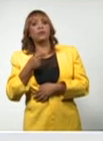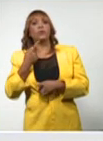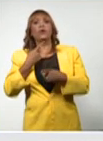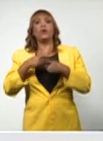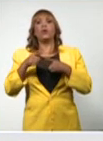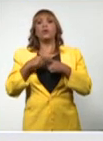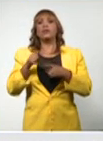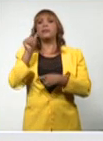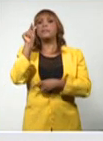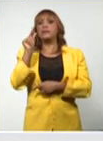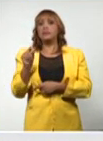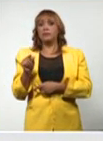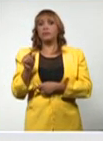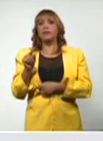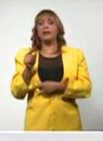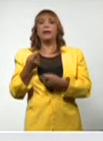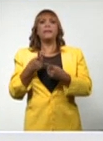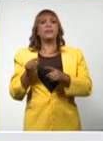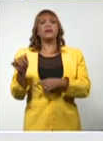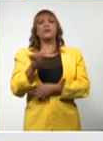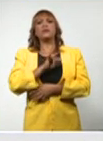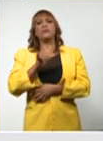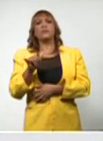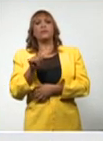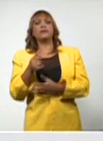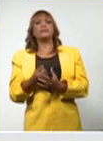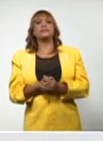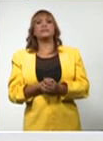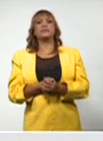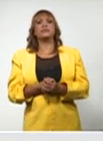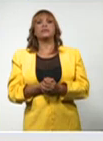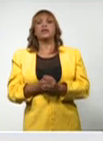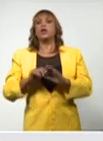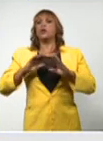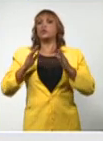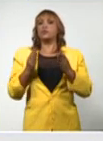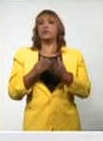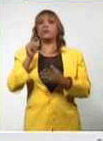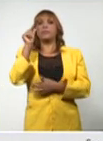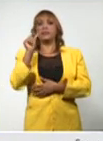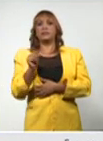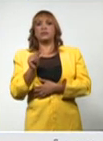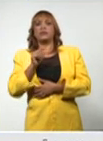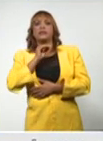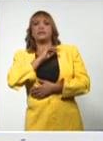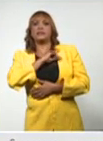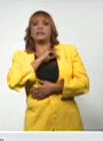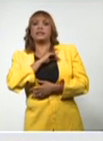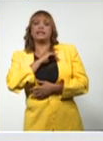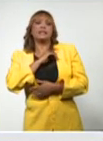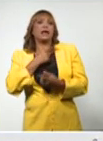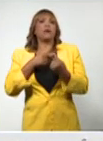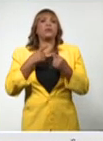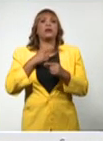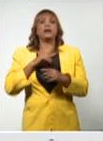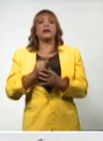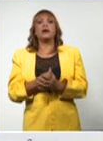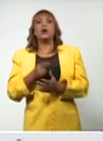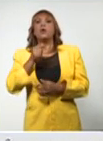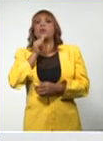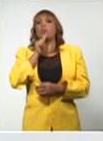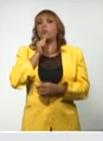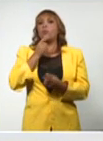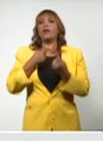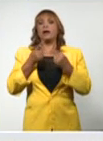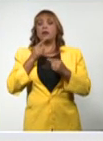personas, pero también todo el que tenga alguna sospecha, miren, puede ser un síntoma, puede